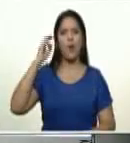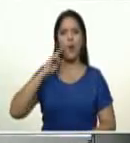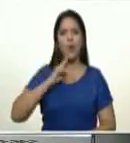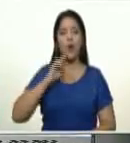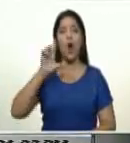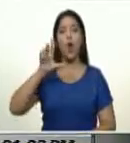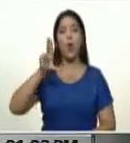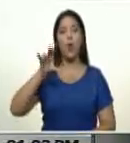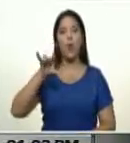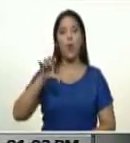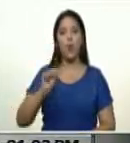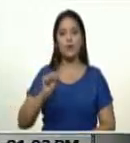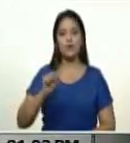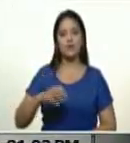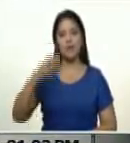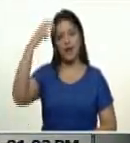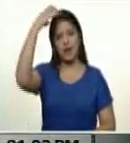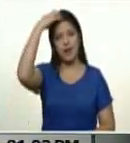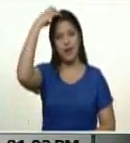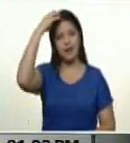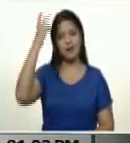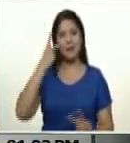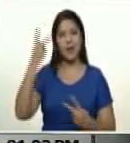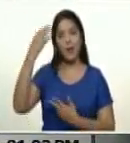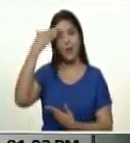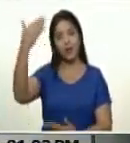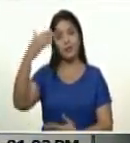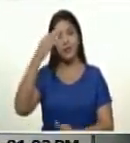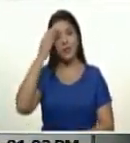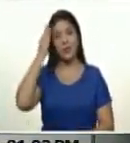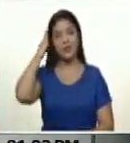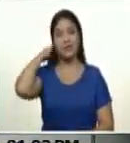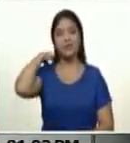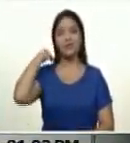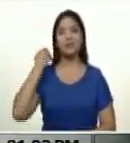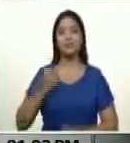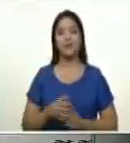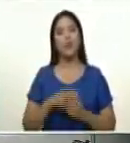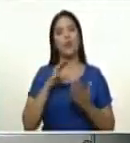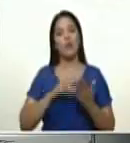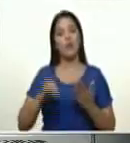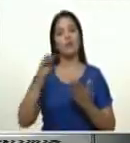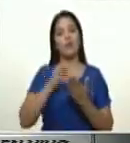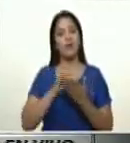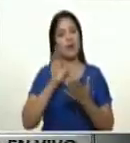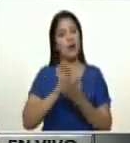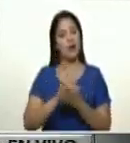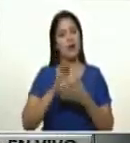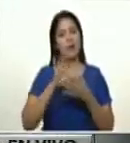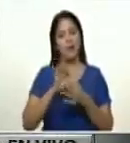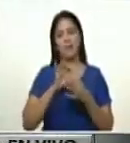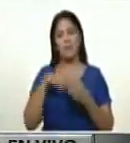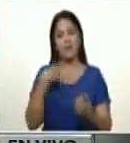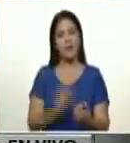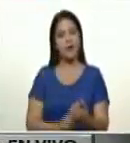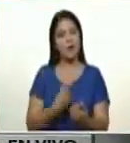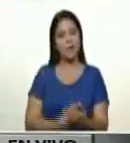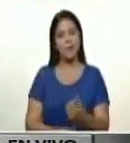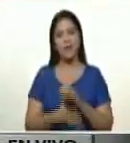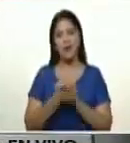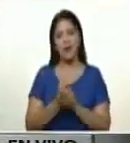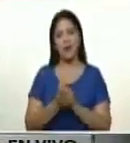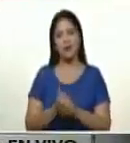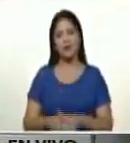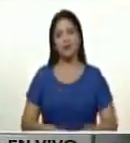Luis Reyes Reyes. Aquí está, lo voy a saludar nuevamente, camarada, hermano.